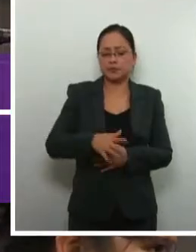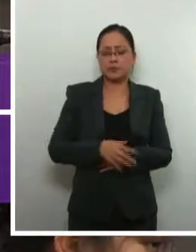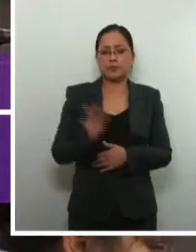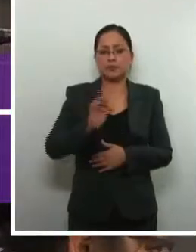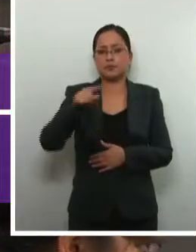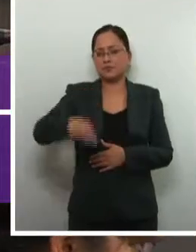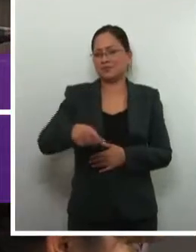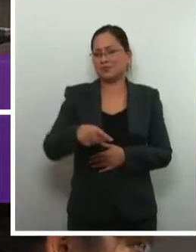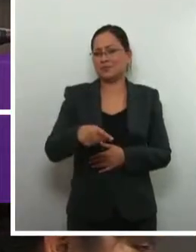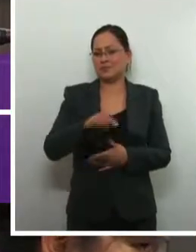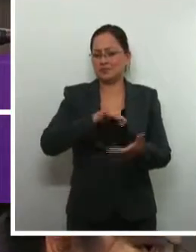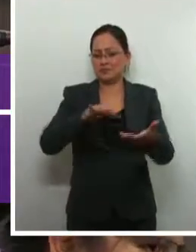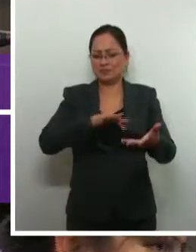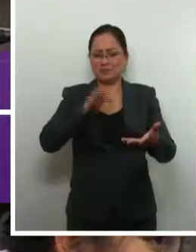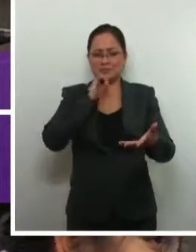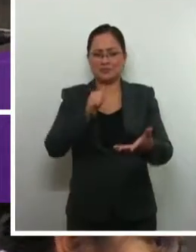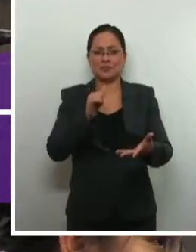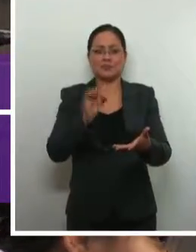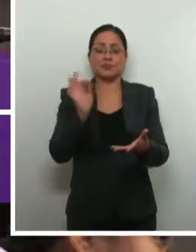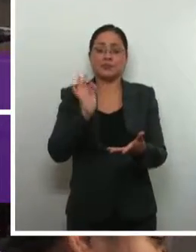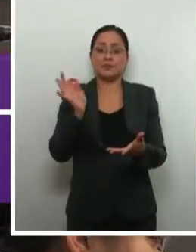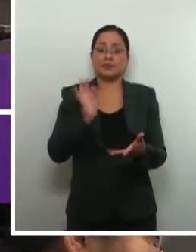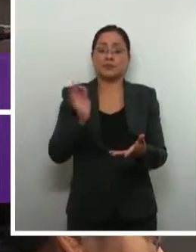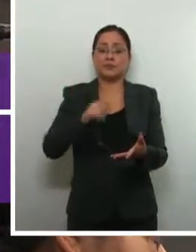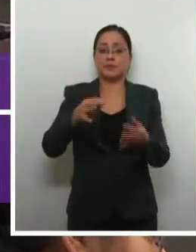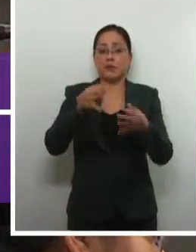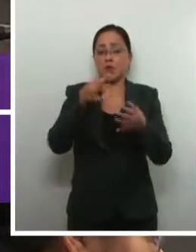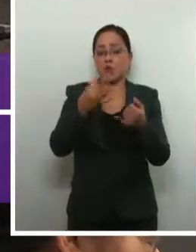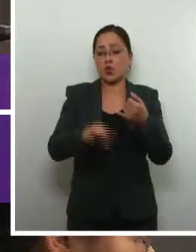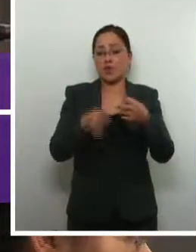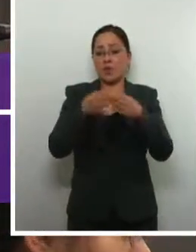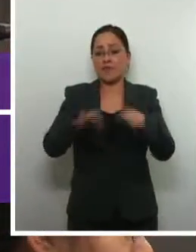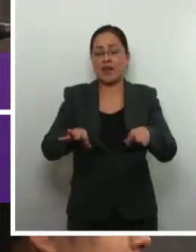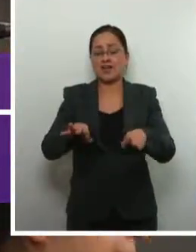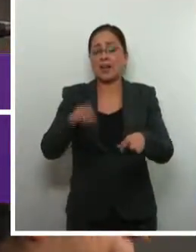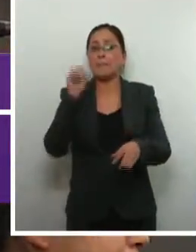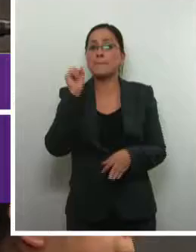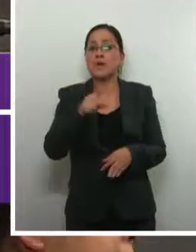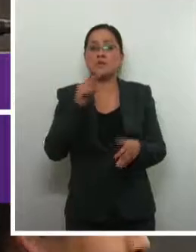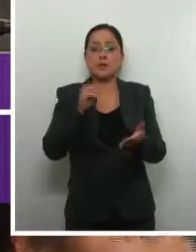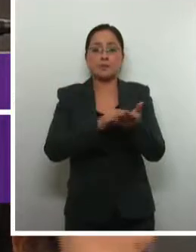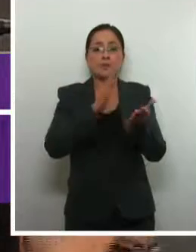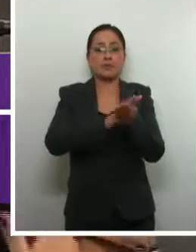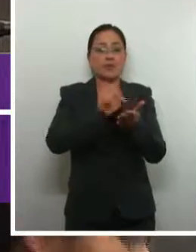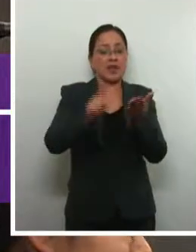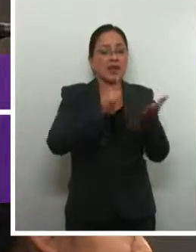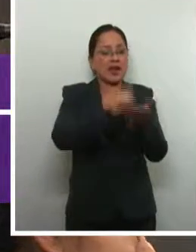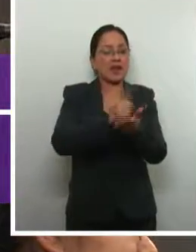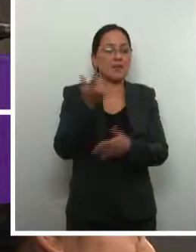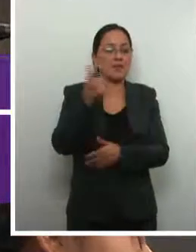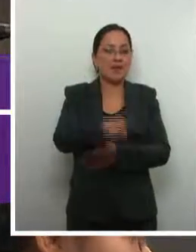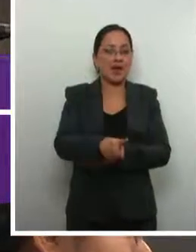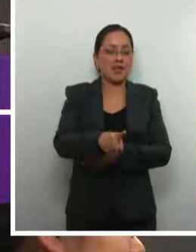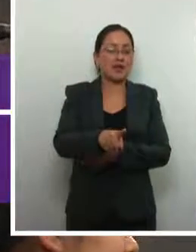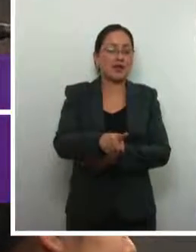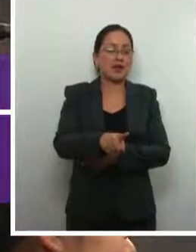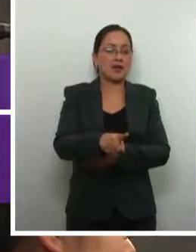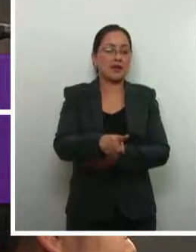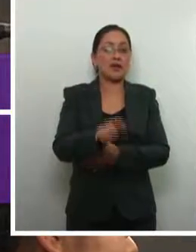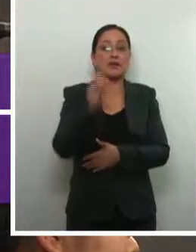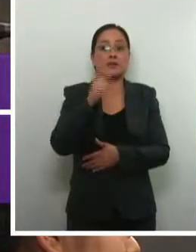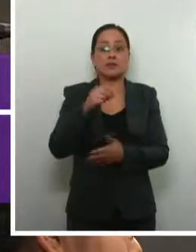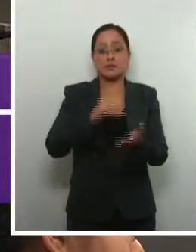no se alcanzó a leer también, es que la última frase dice en los términos que señale la ley, es decir,